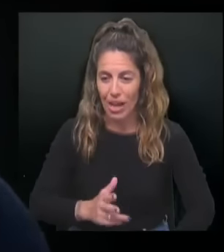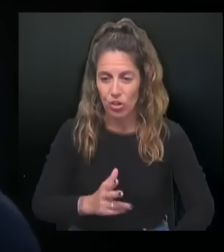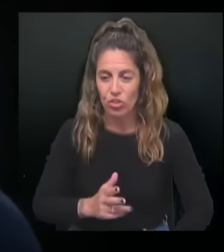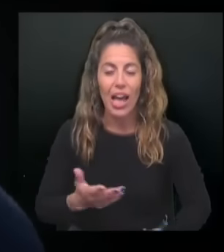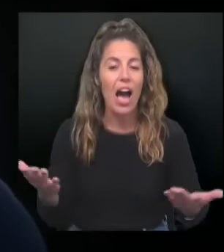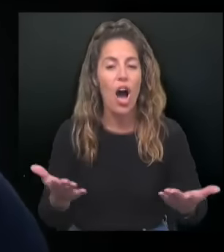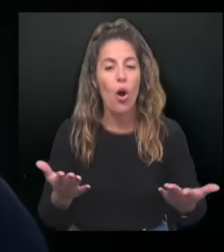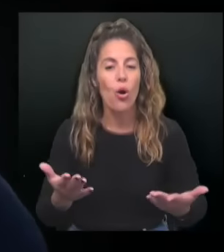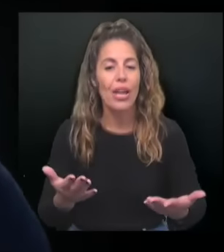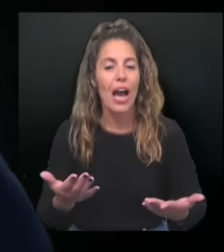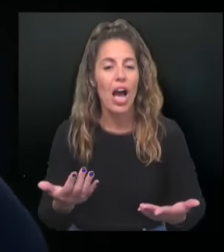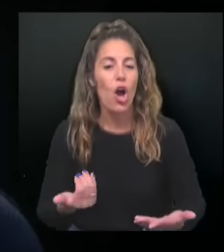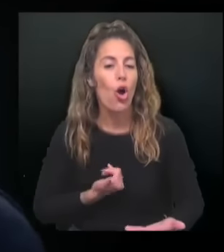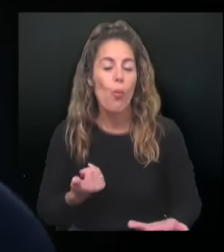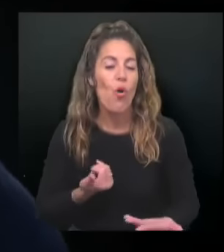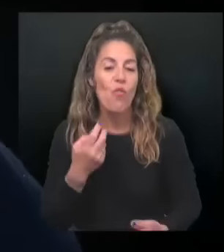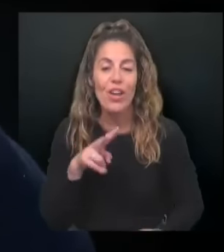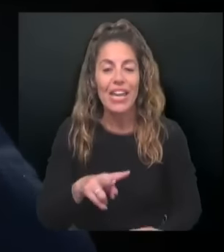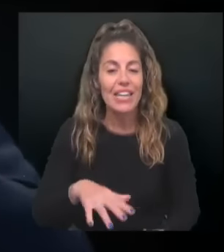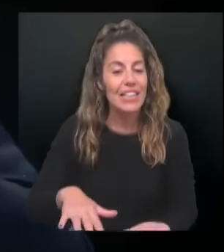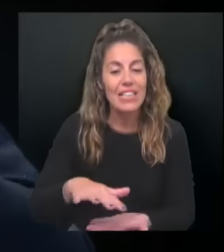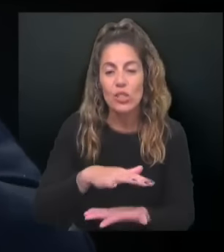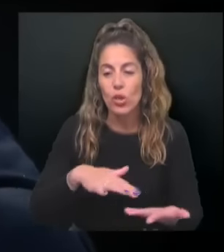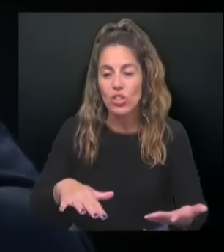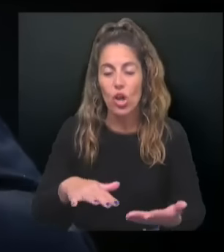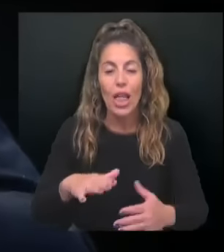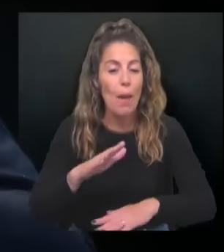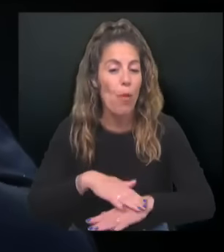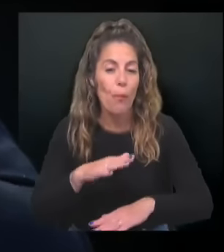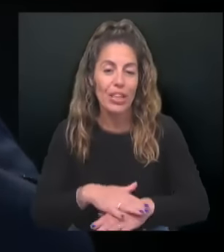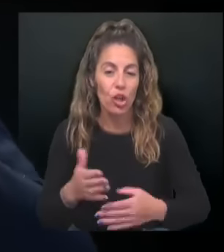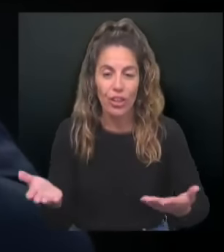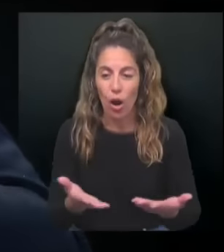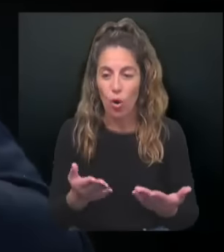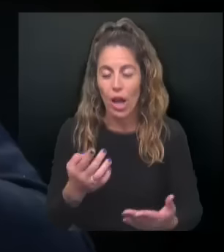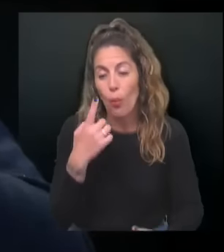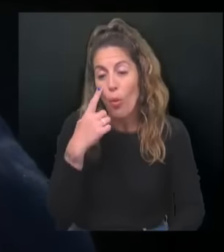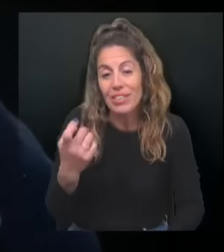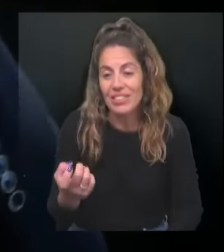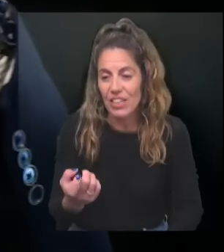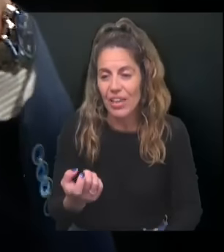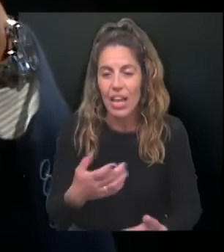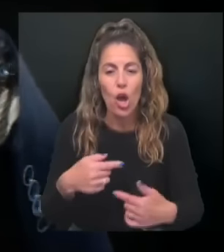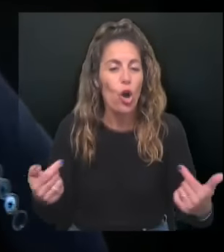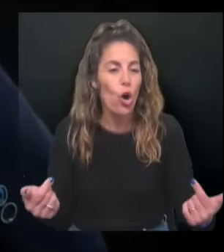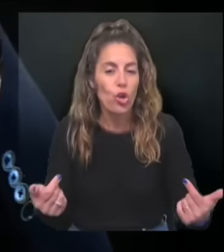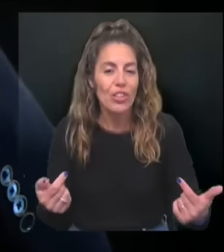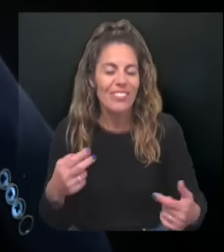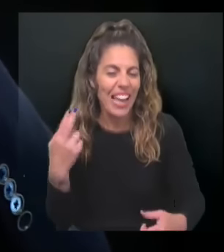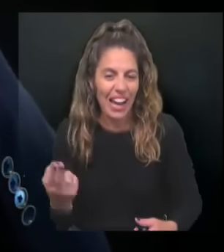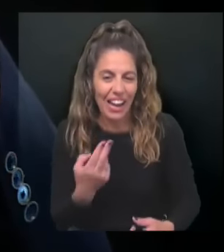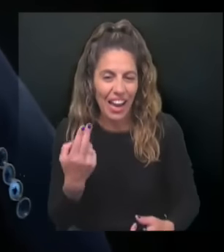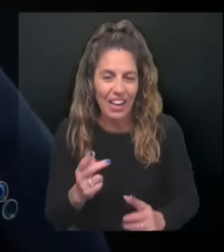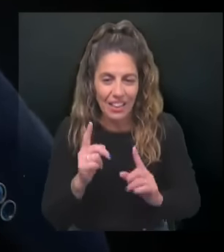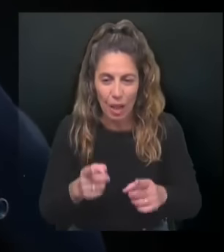momento? ¿Cómo perciben el momento que estamos viviendo? Esta cosa tan rara que está